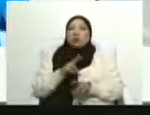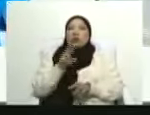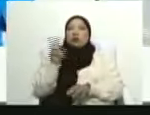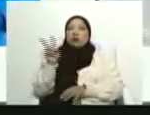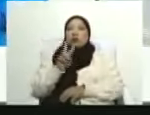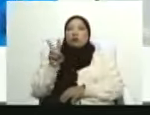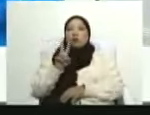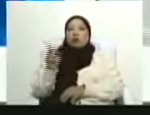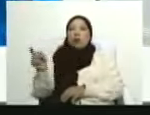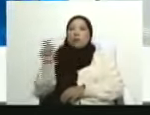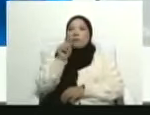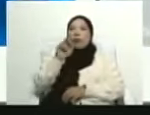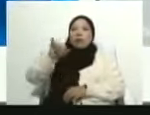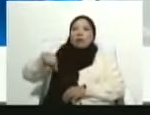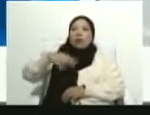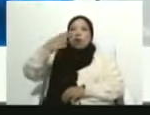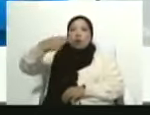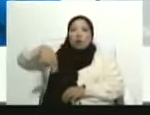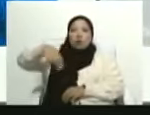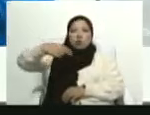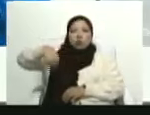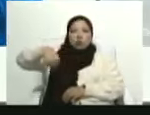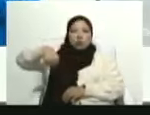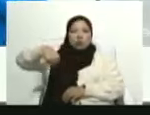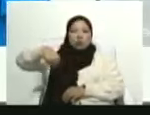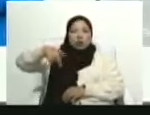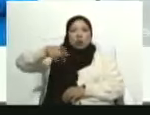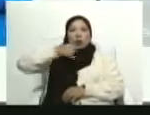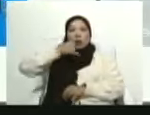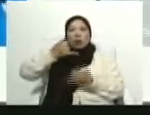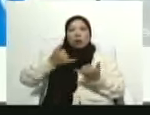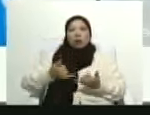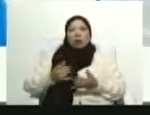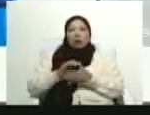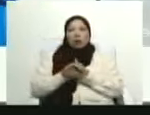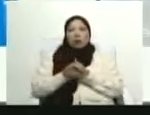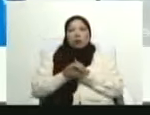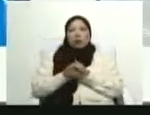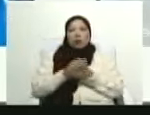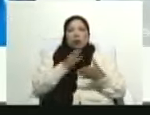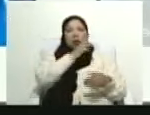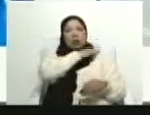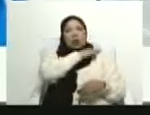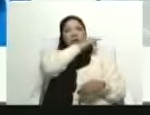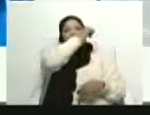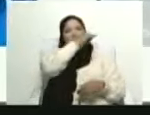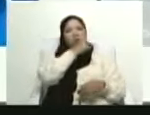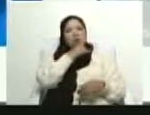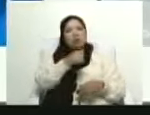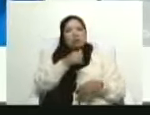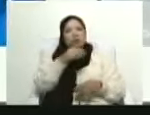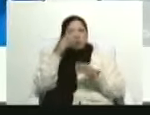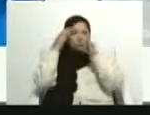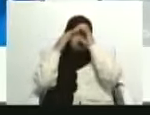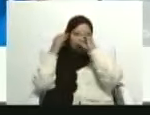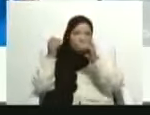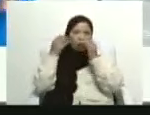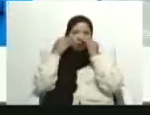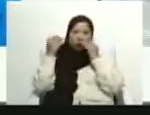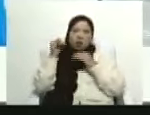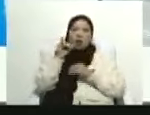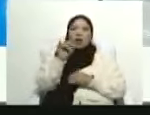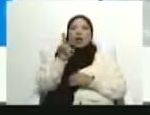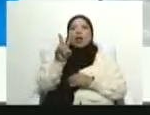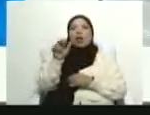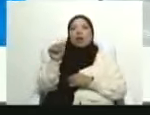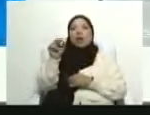justamente en el mes de junio. Pero los detalles vamos a tenerlos justamente con el encargado de esta delegación, el canciller de nuestra República, Iván Gil,